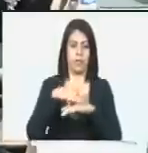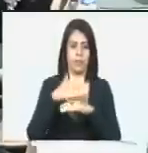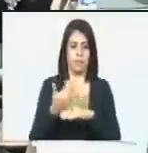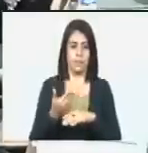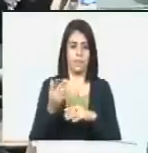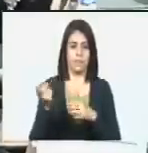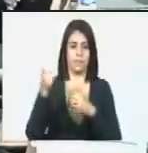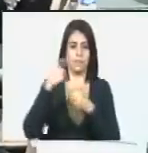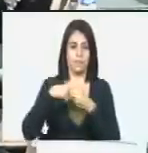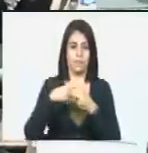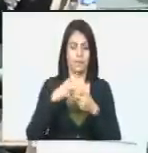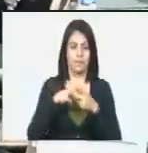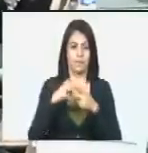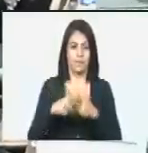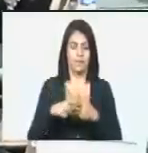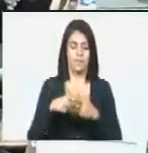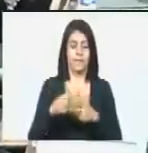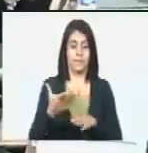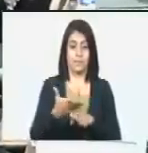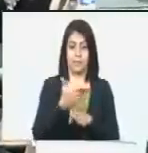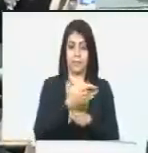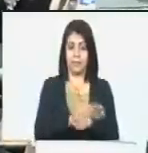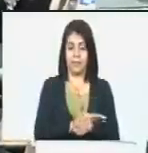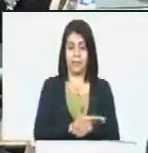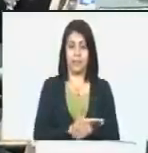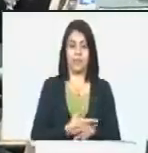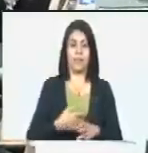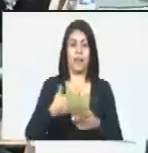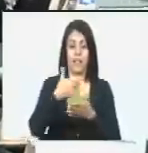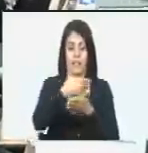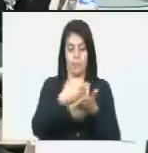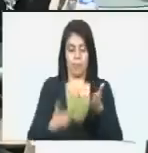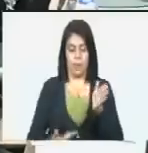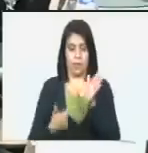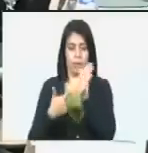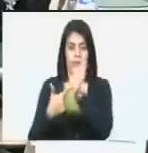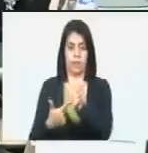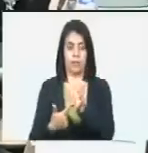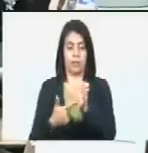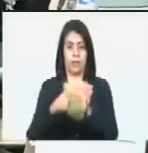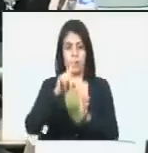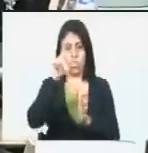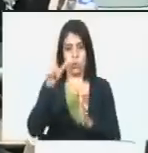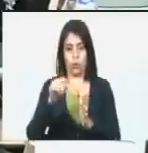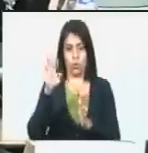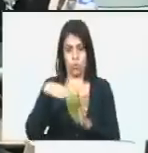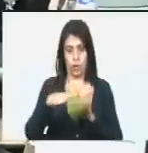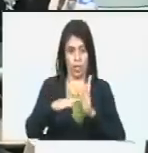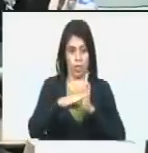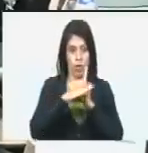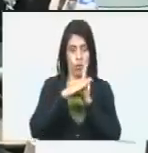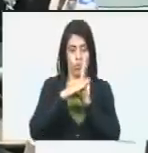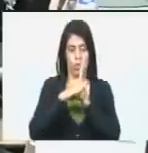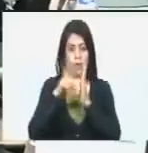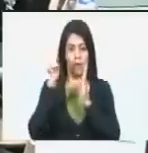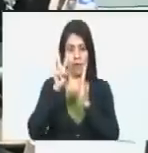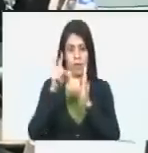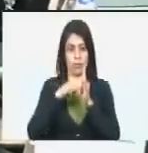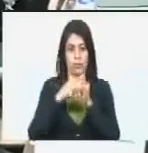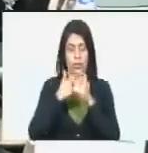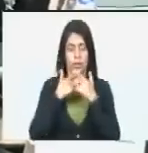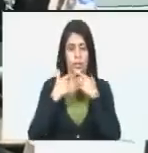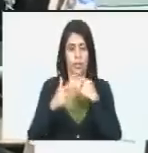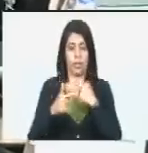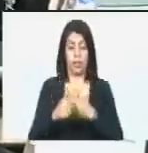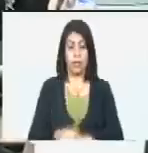excepción preliminar al recurso presentado por Guyana contra Venezuela, ella señala